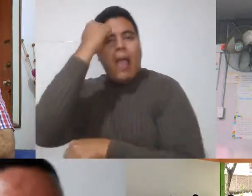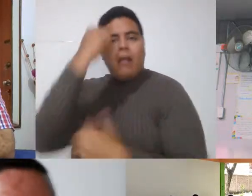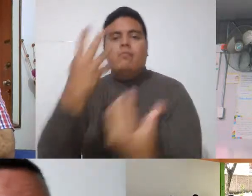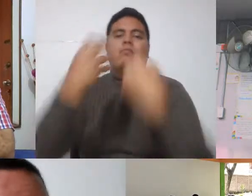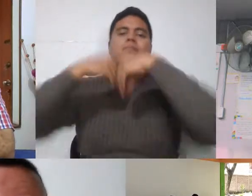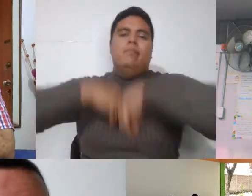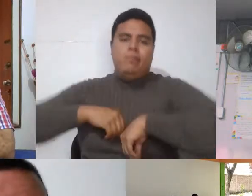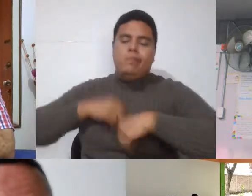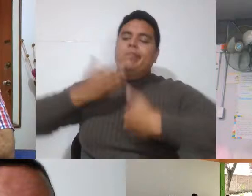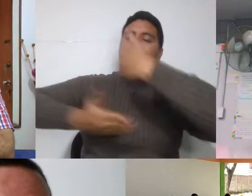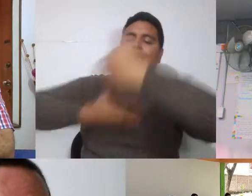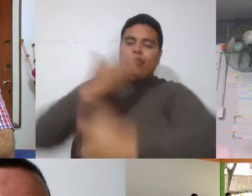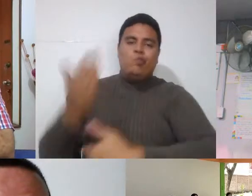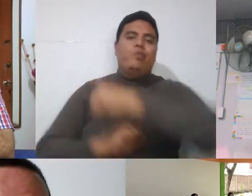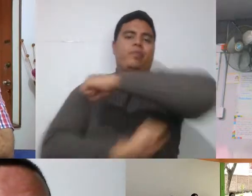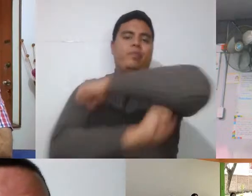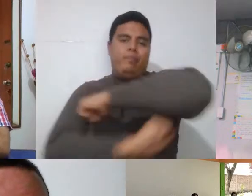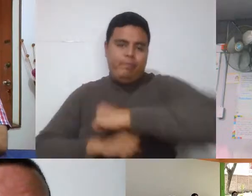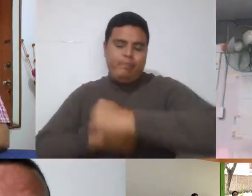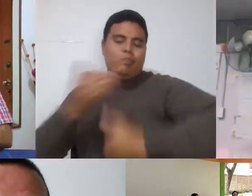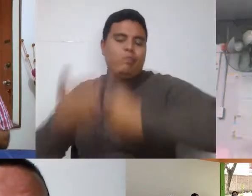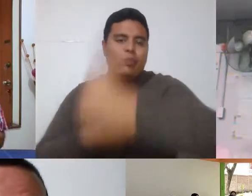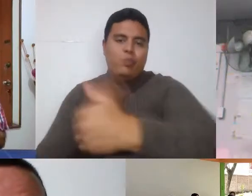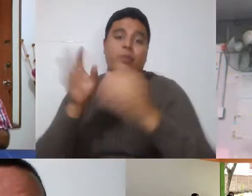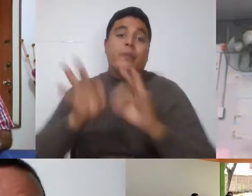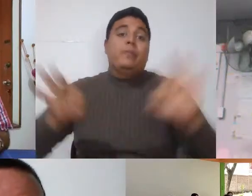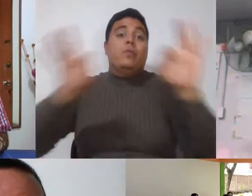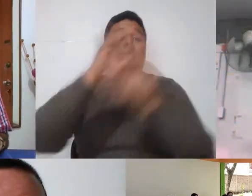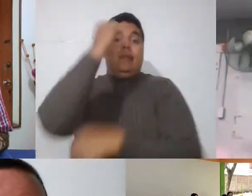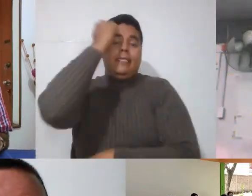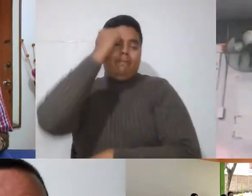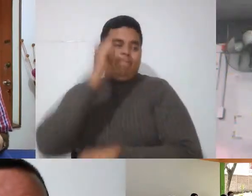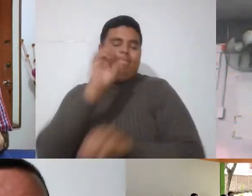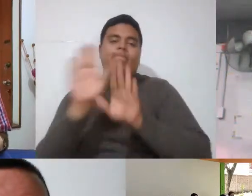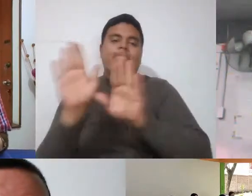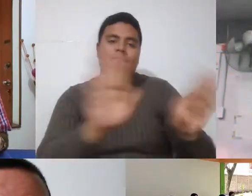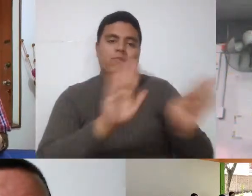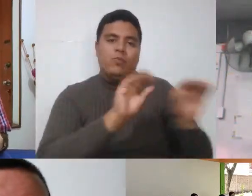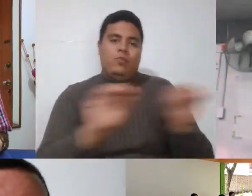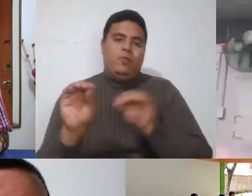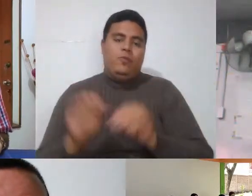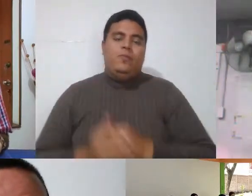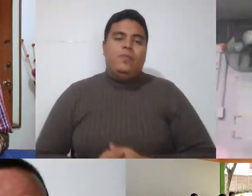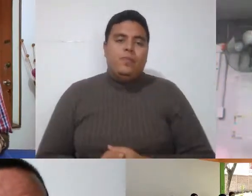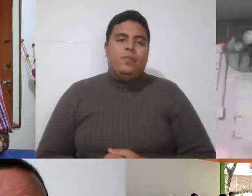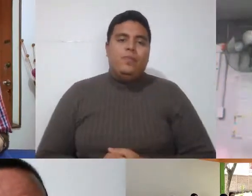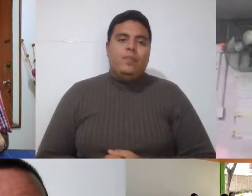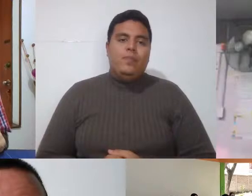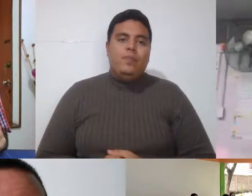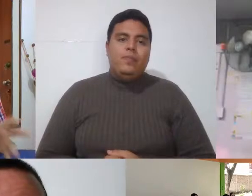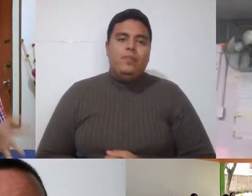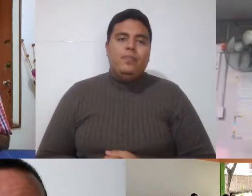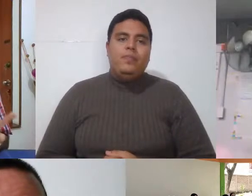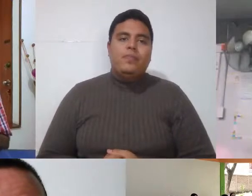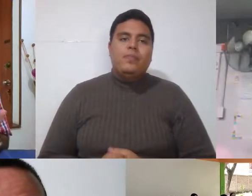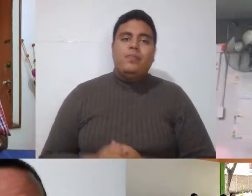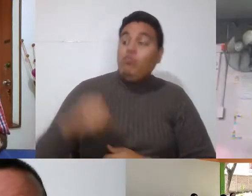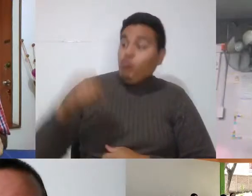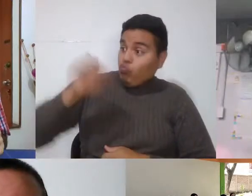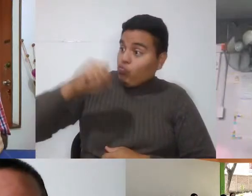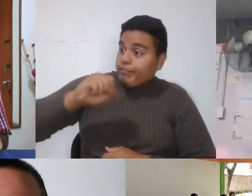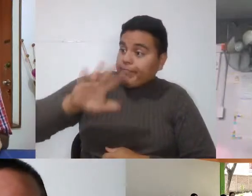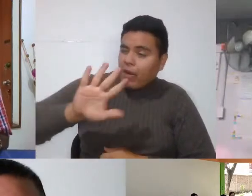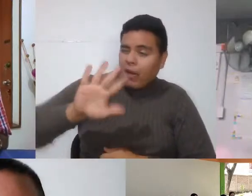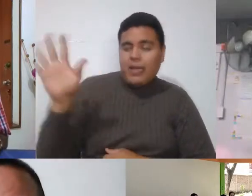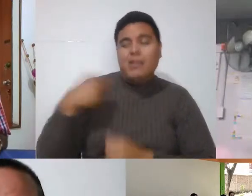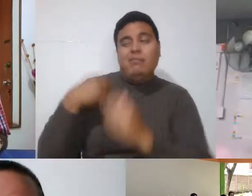este proceso, que es muy importante para nuestros maestros en el programa. Claro que sí, señor rector. Estamos viendo inclusive imágenes que más adelante en el programa